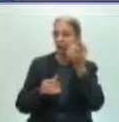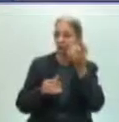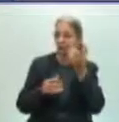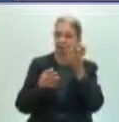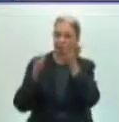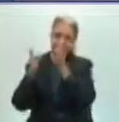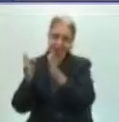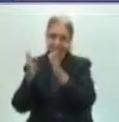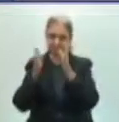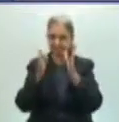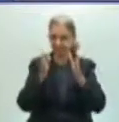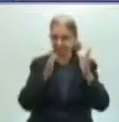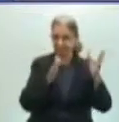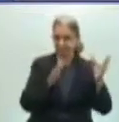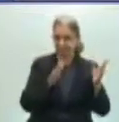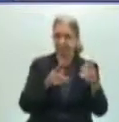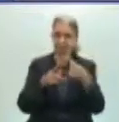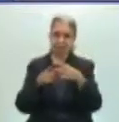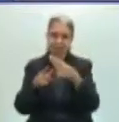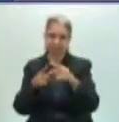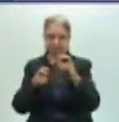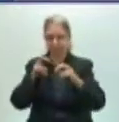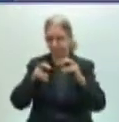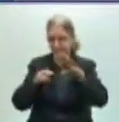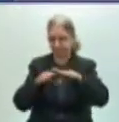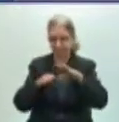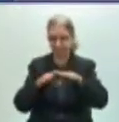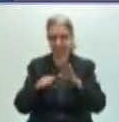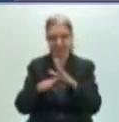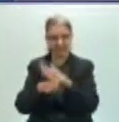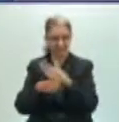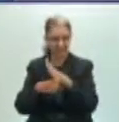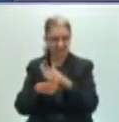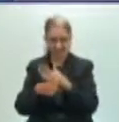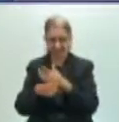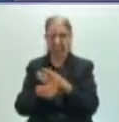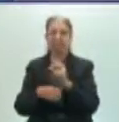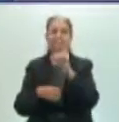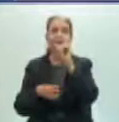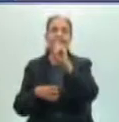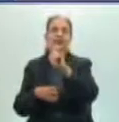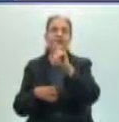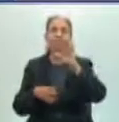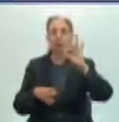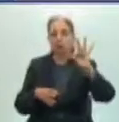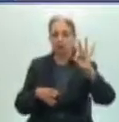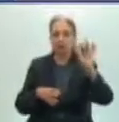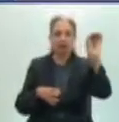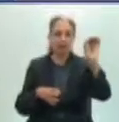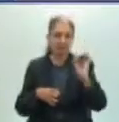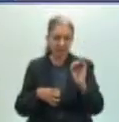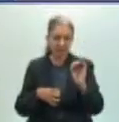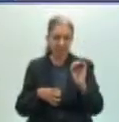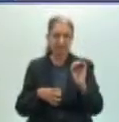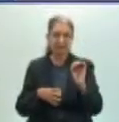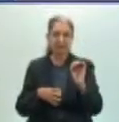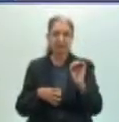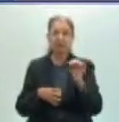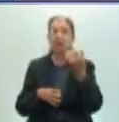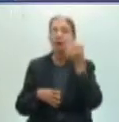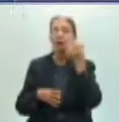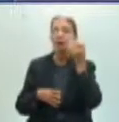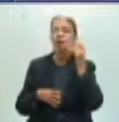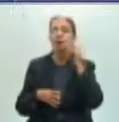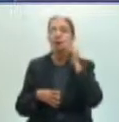un producto diferente y solo conocen que el 28% está destinado al color rojo que